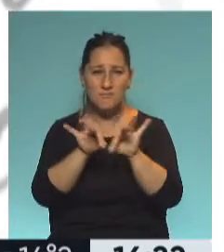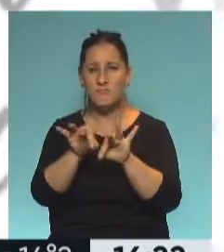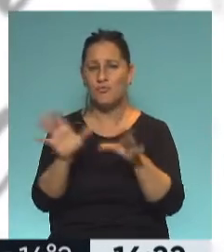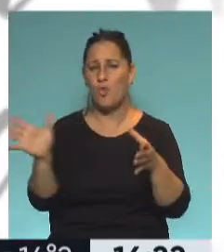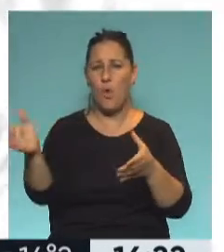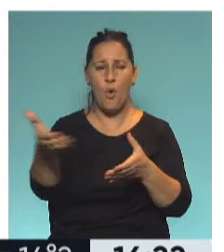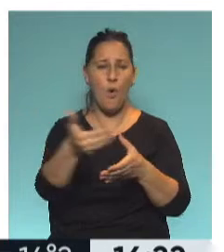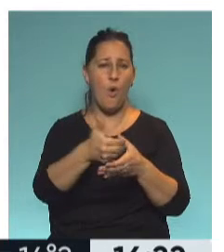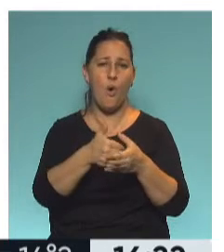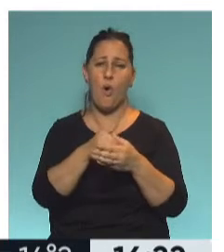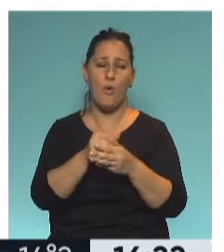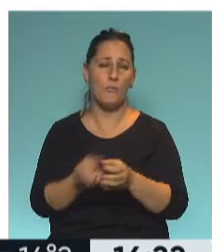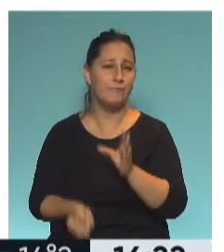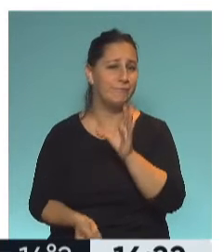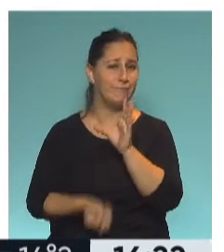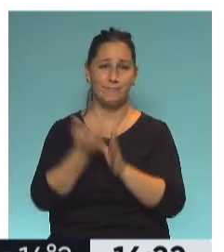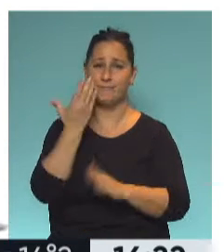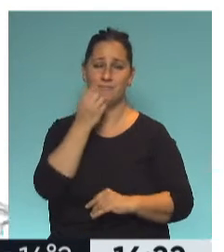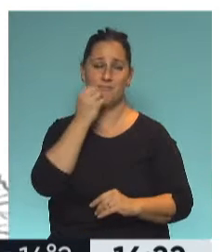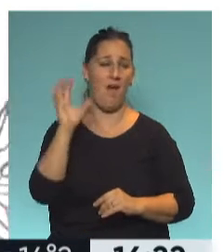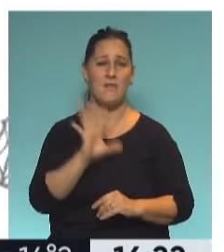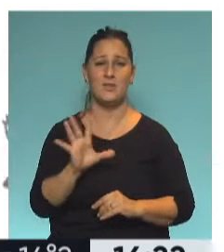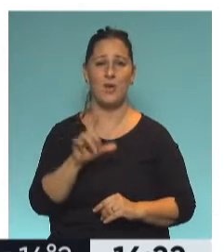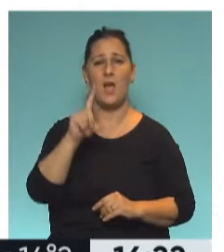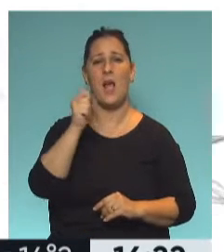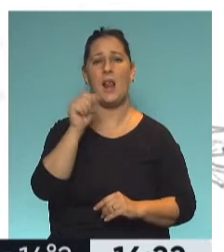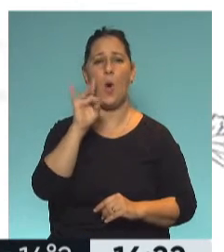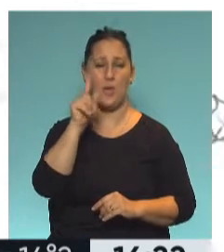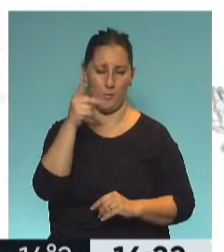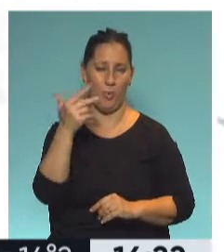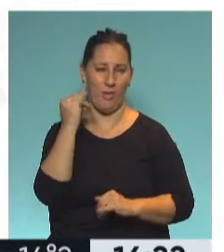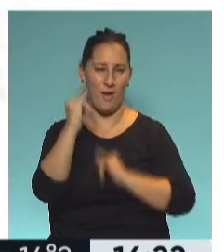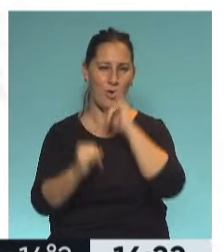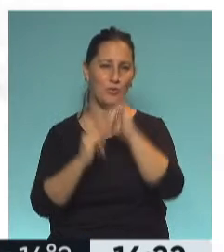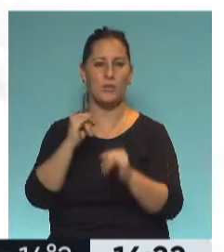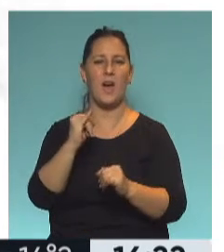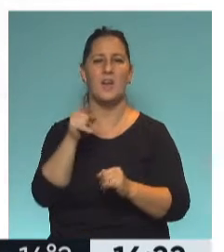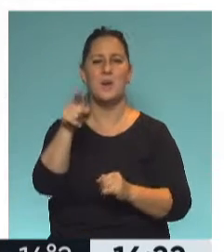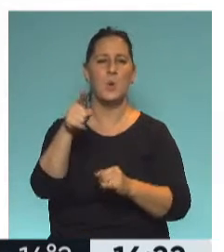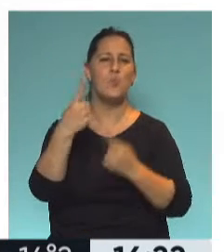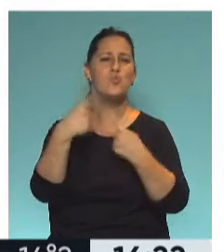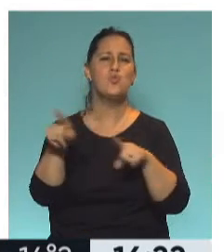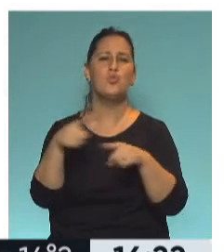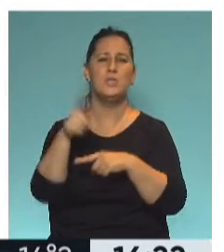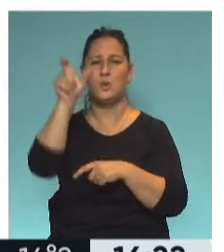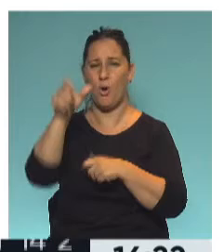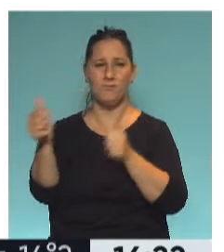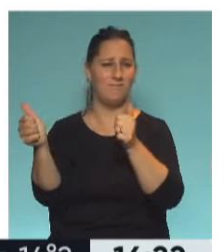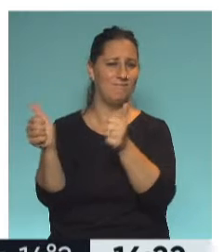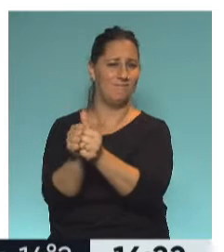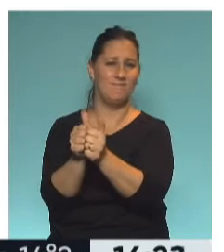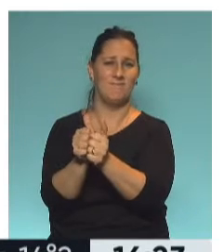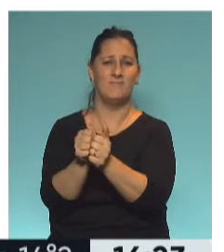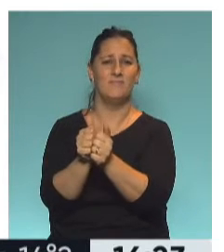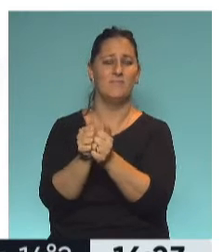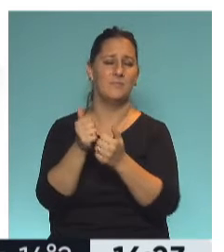el material y, bueno, y salió algo maravilloso. Aparte, bueno, Clau te lo puede decir, pero, bueno, han grabado unos músicos increíbles, así que la